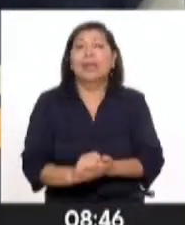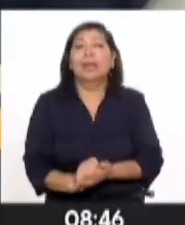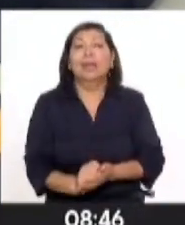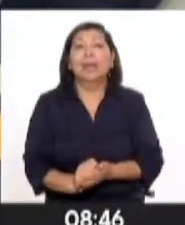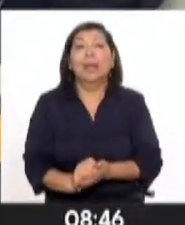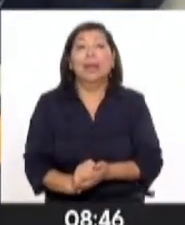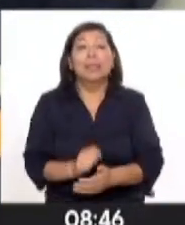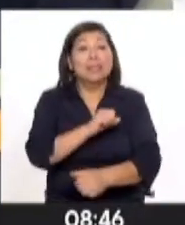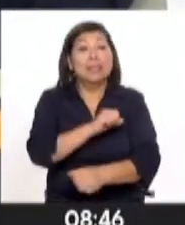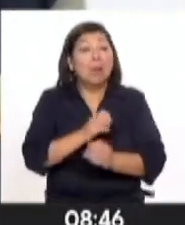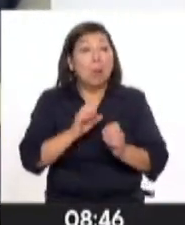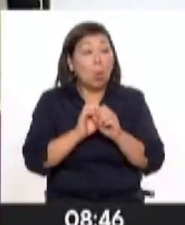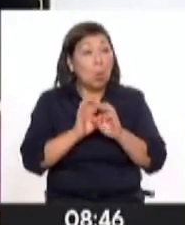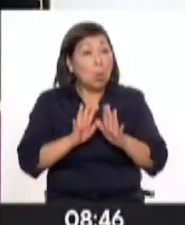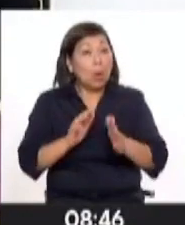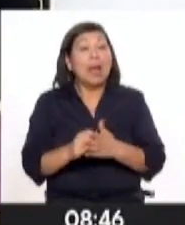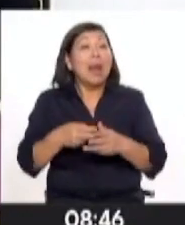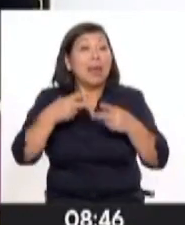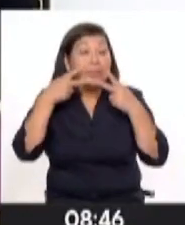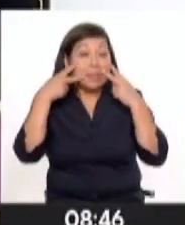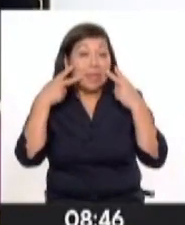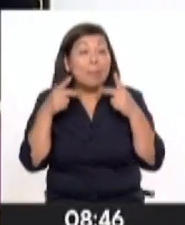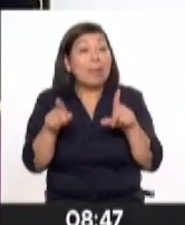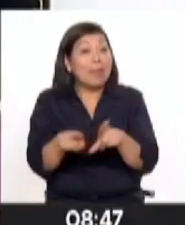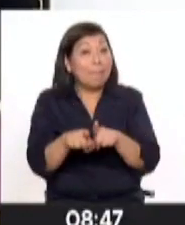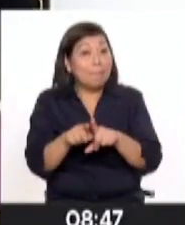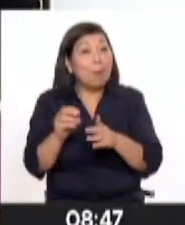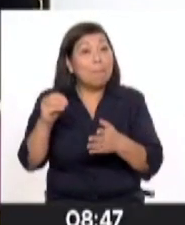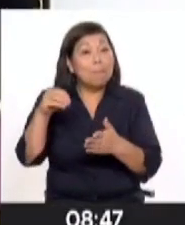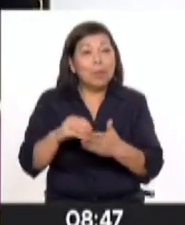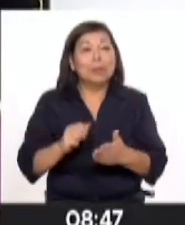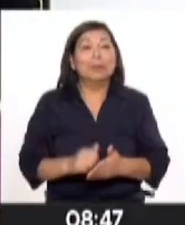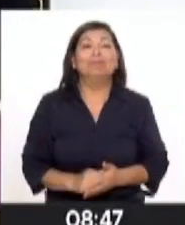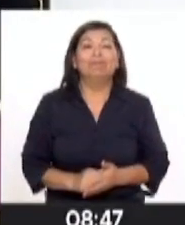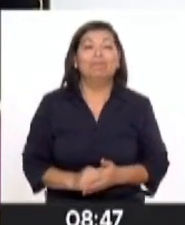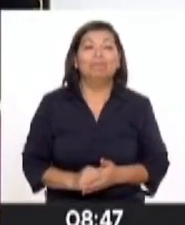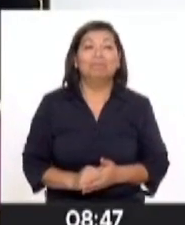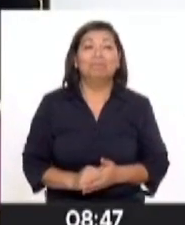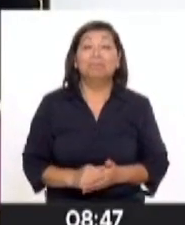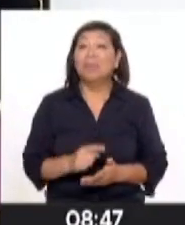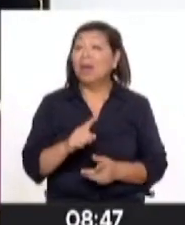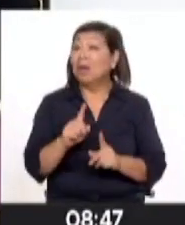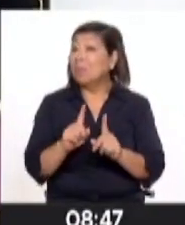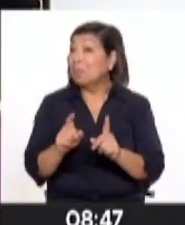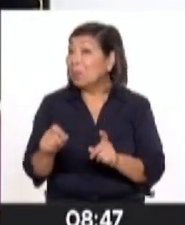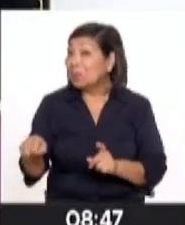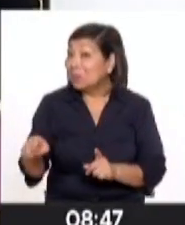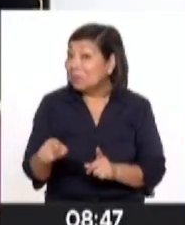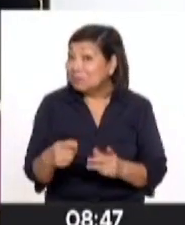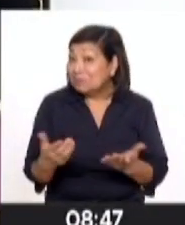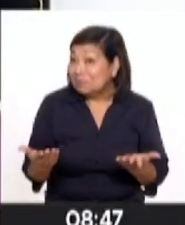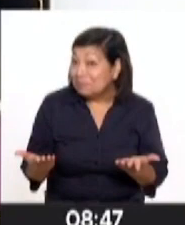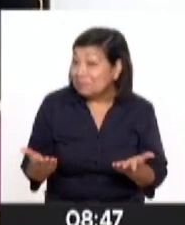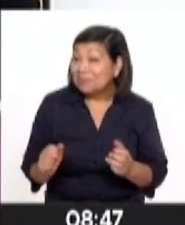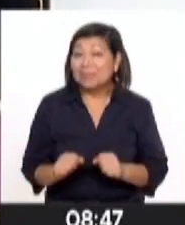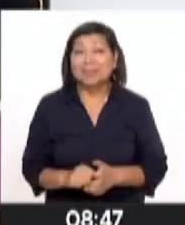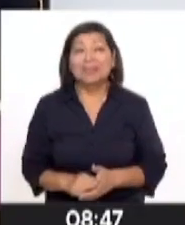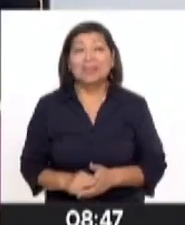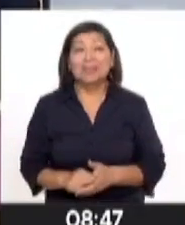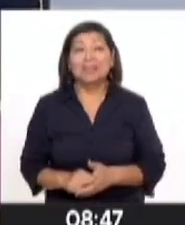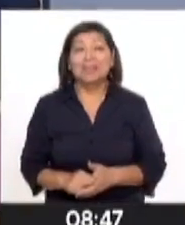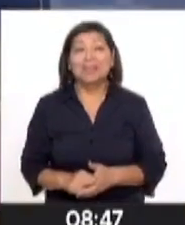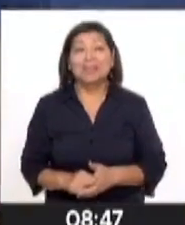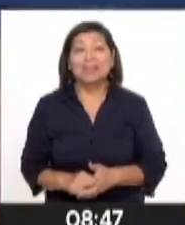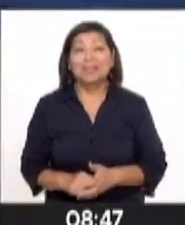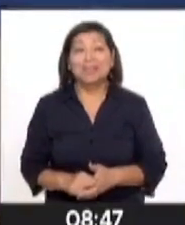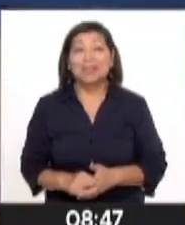sierra tenemos cielo despejado y en la selva también estamos pues con buen. No sé si hay alguna pregunta. No, querida ingeniera,